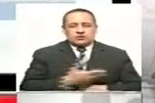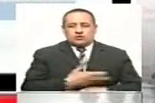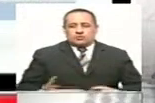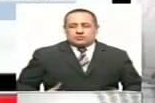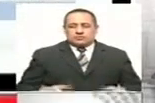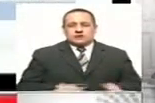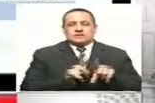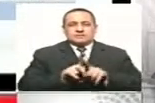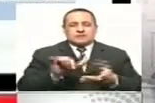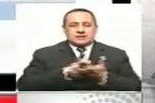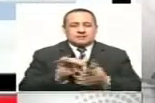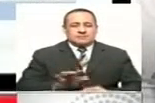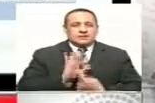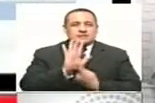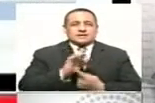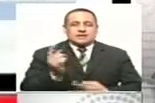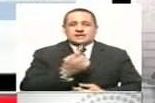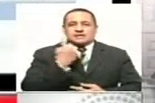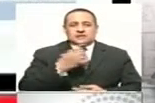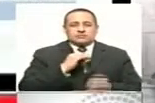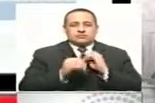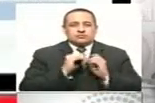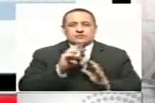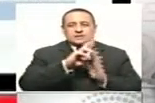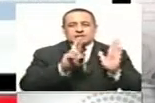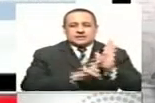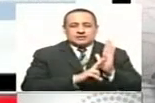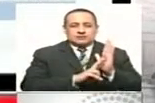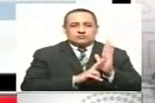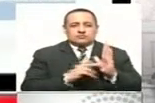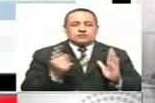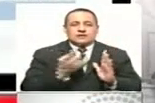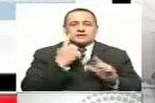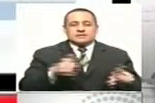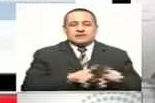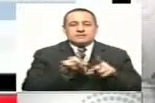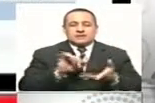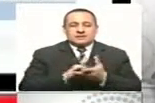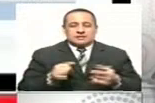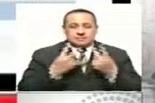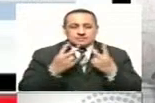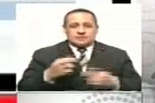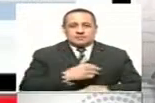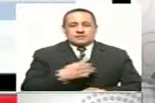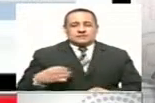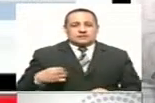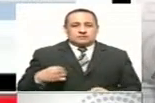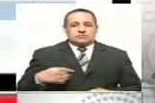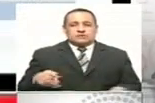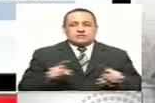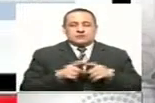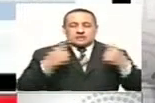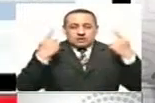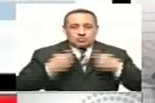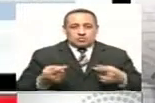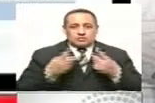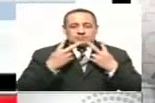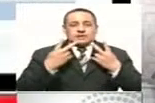también están 300 entidades que implementan el registro de estándar de visitas en línea. Esto en el marco